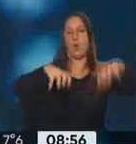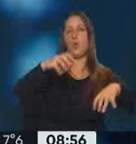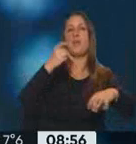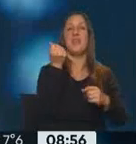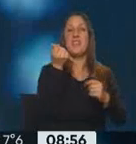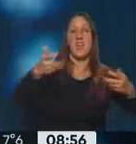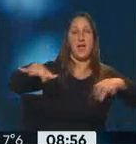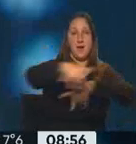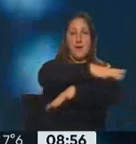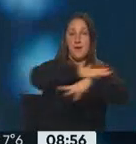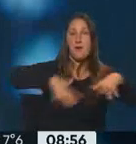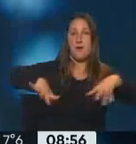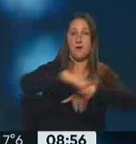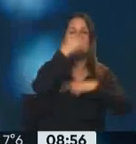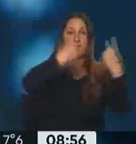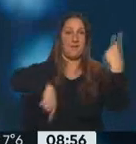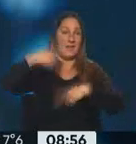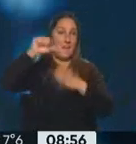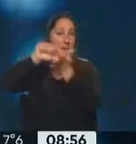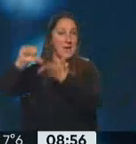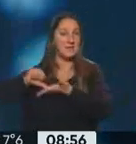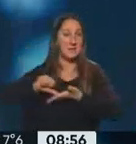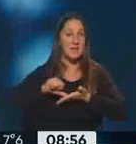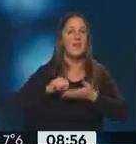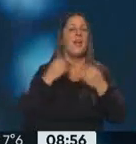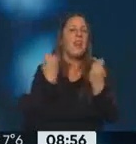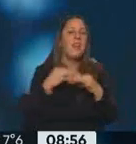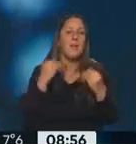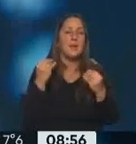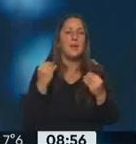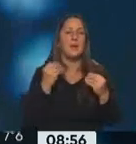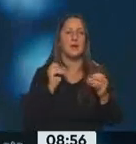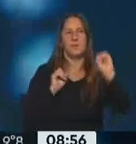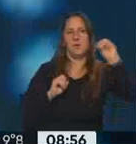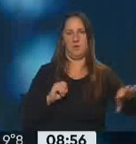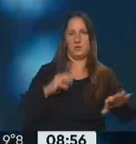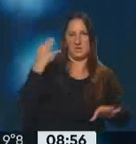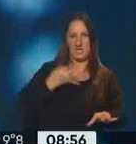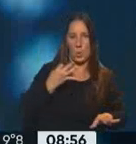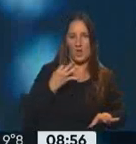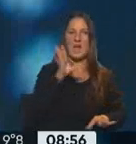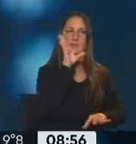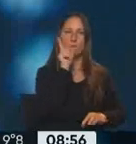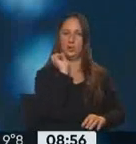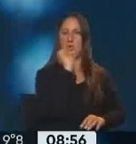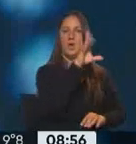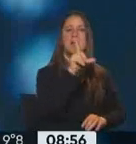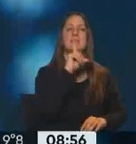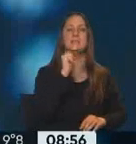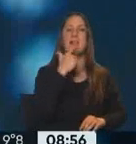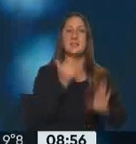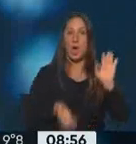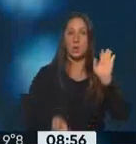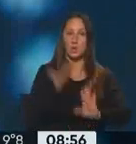decir el dinero que se mueve por distintas parte del mundo es ir a lugares seguros como es eeuu sube la tasa te